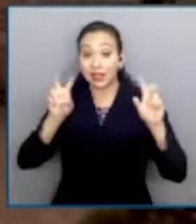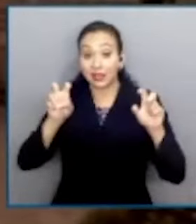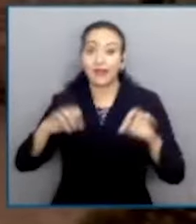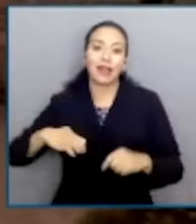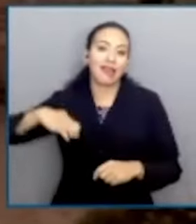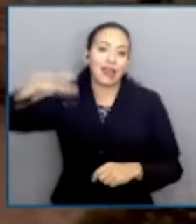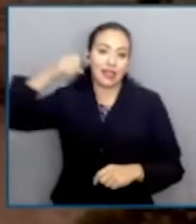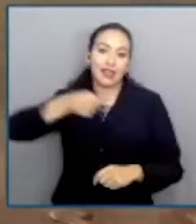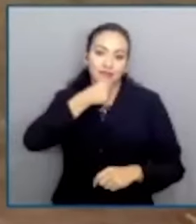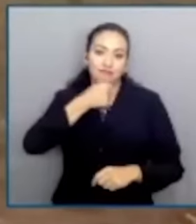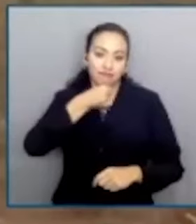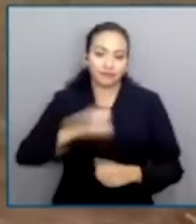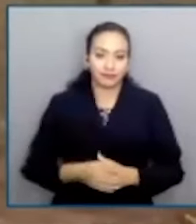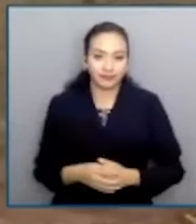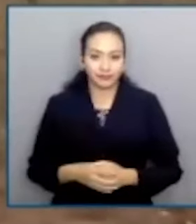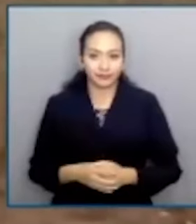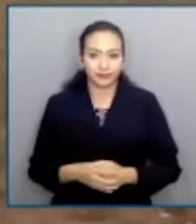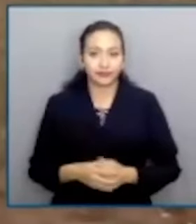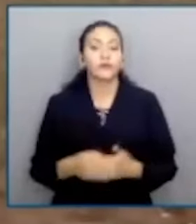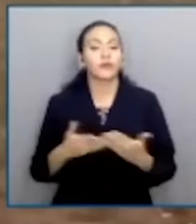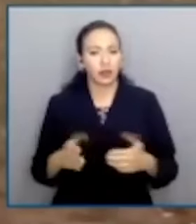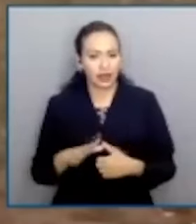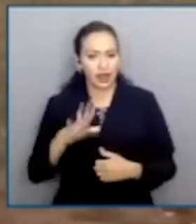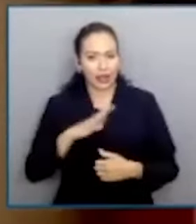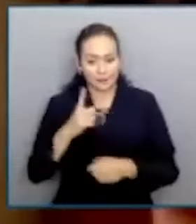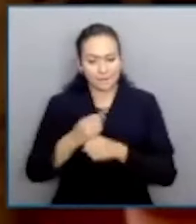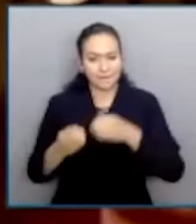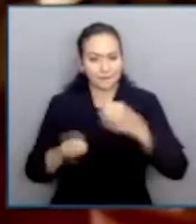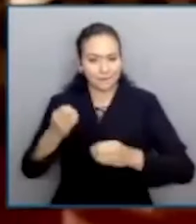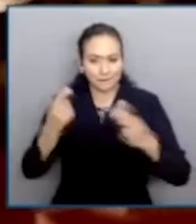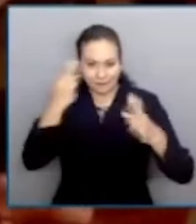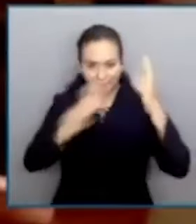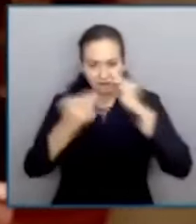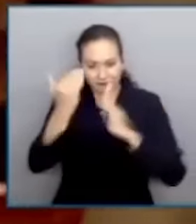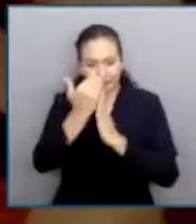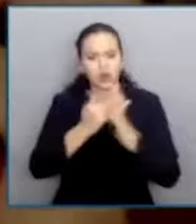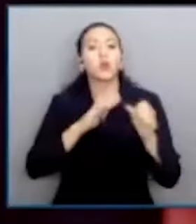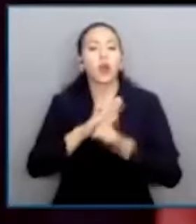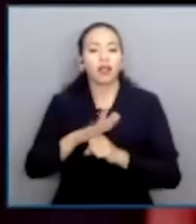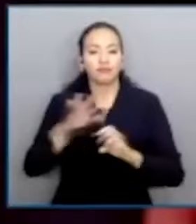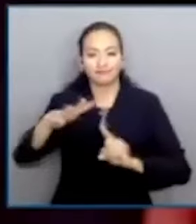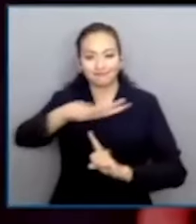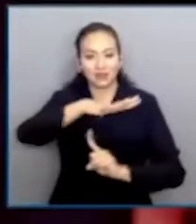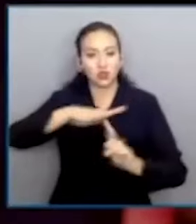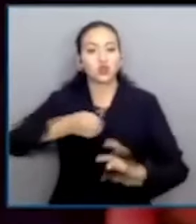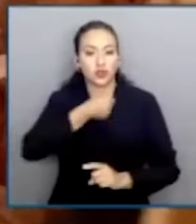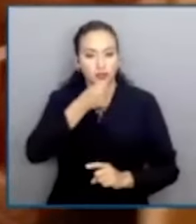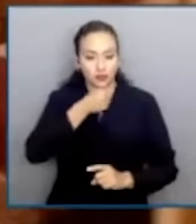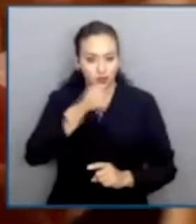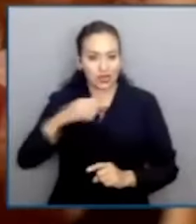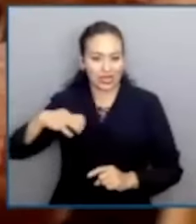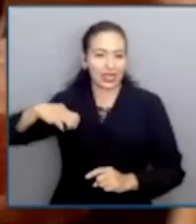de acuerdo con criterios establecidos por la primera sala de la corte en contextos de vejez las y los juzgadores tienen la obligación de